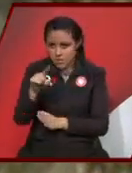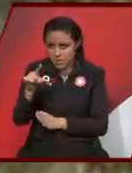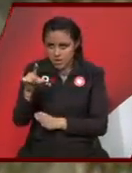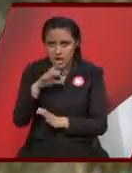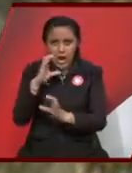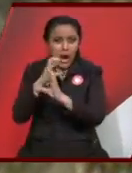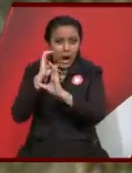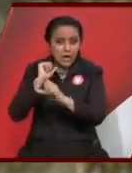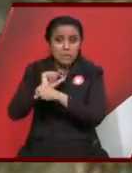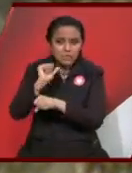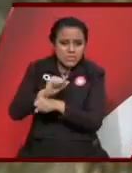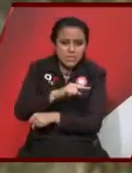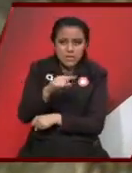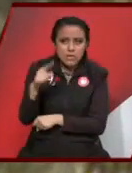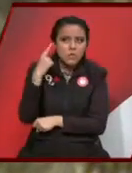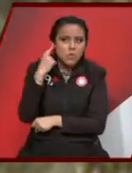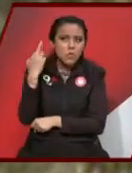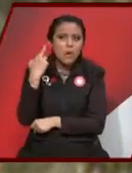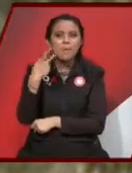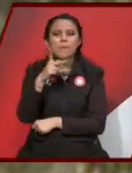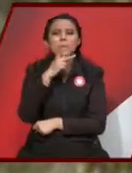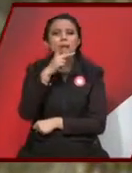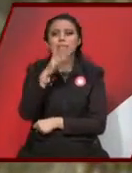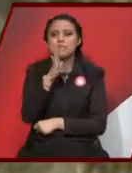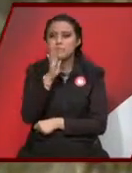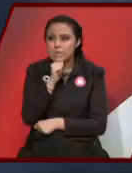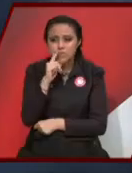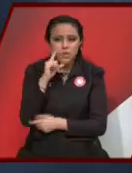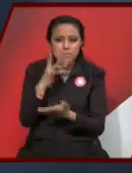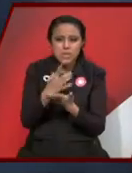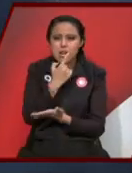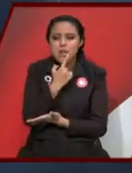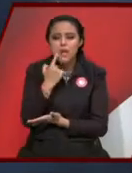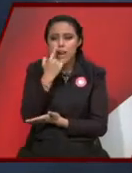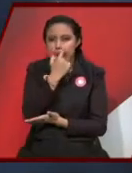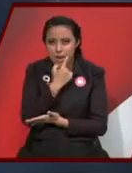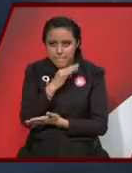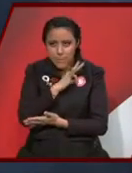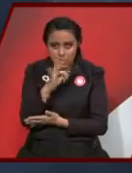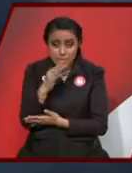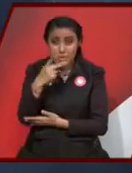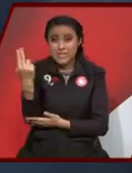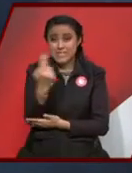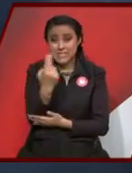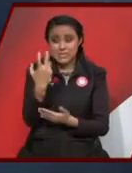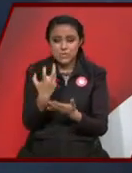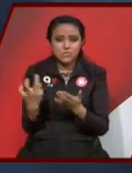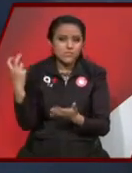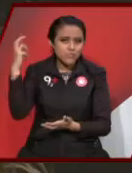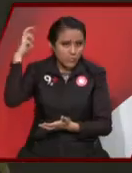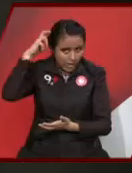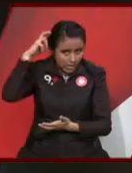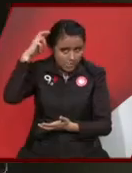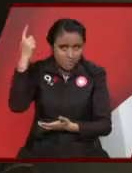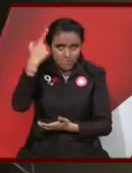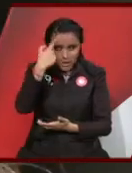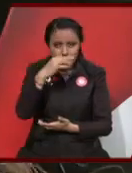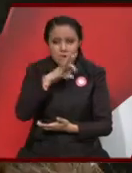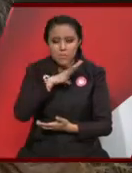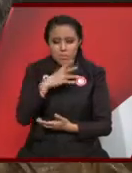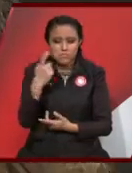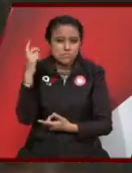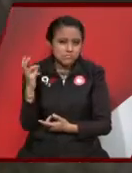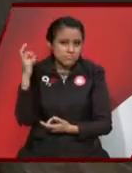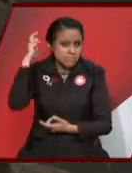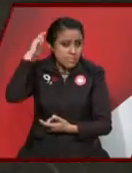los carros, pero no entiendo las palabras, al menos que lea los labios. Ella necesita un implante coclear para poder escuchar, pero cuesta alrededor